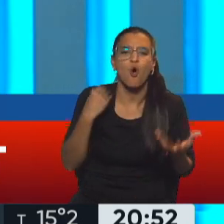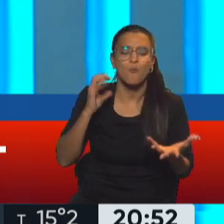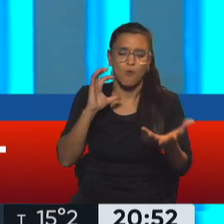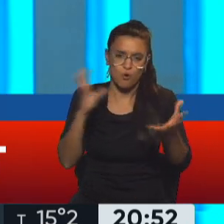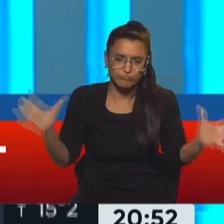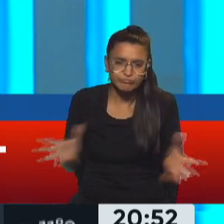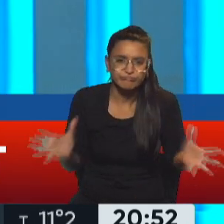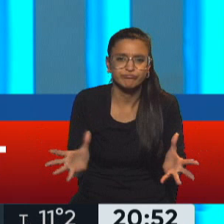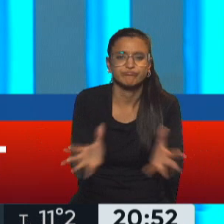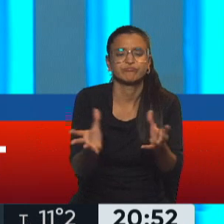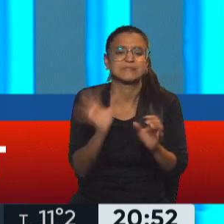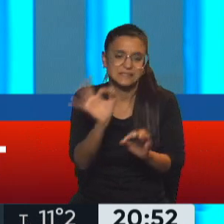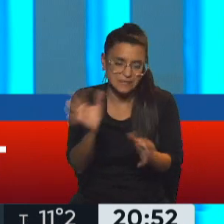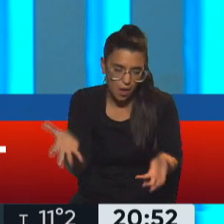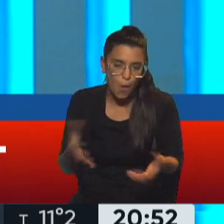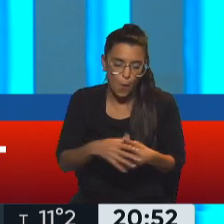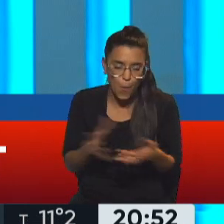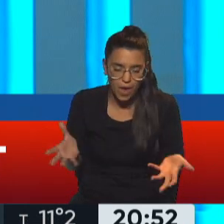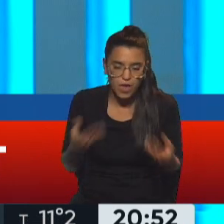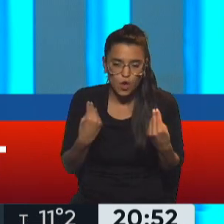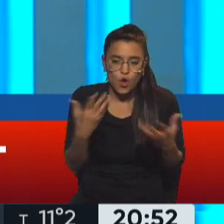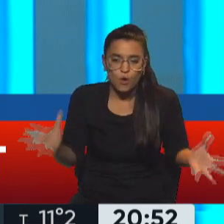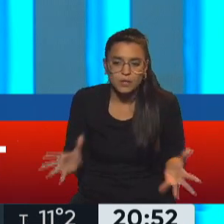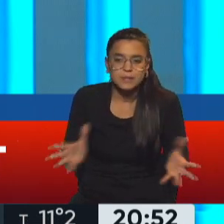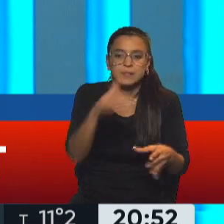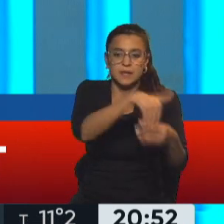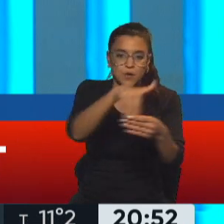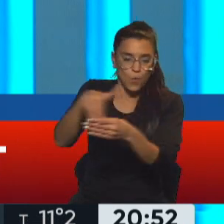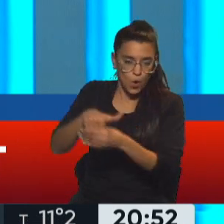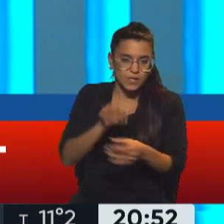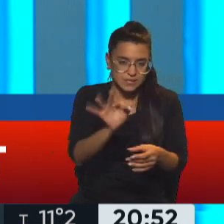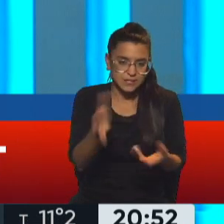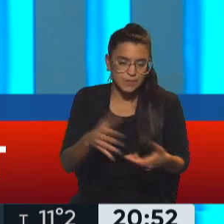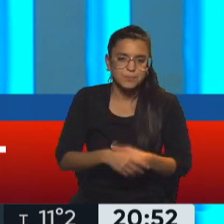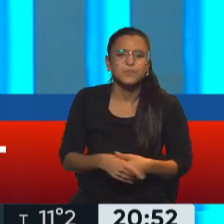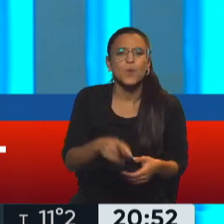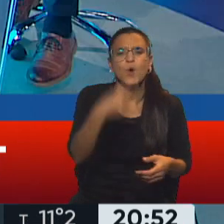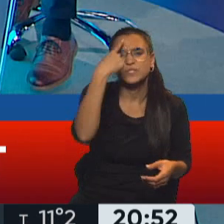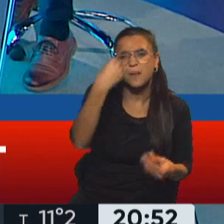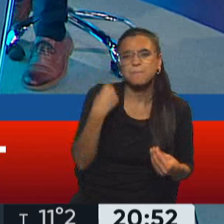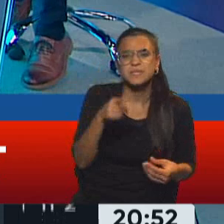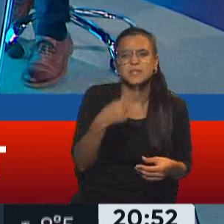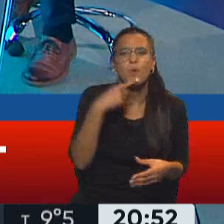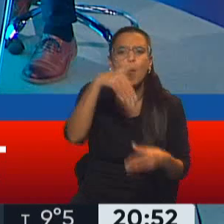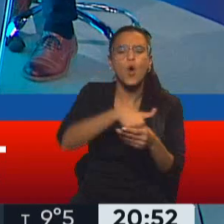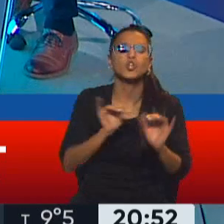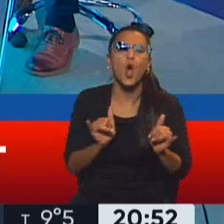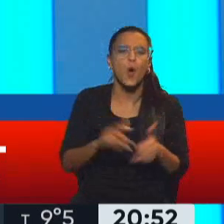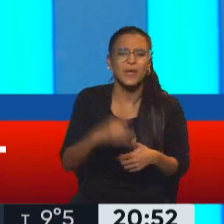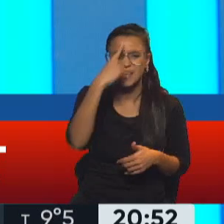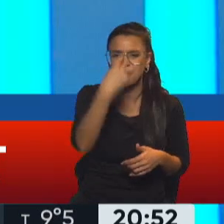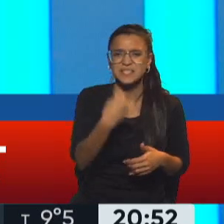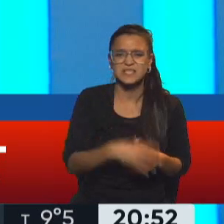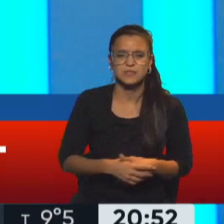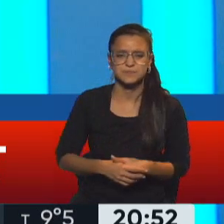a la gente y hacerla y llevarla al lugar electoral. Sí. ¿Qué pensás que ocurre con el voto joven? Pregunto,